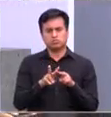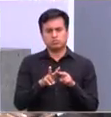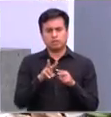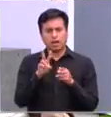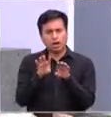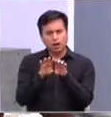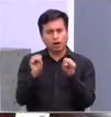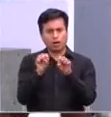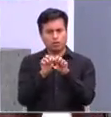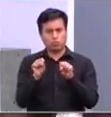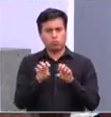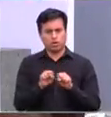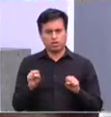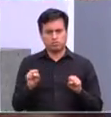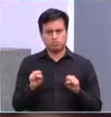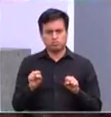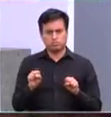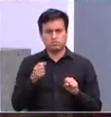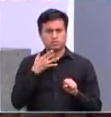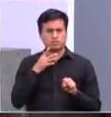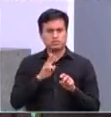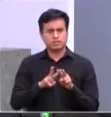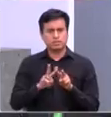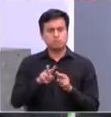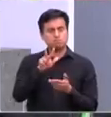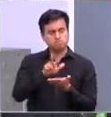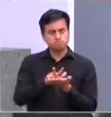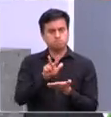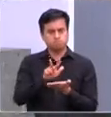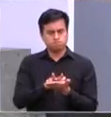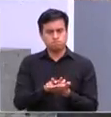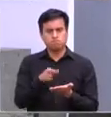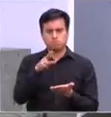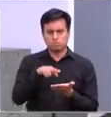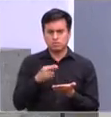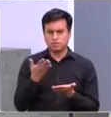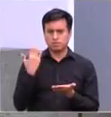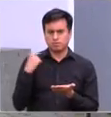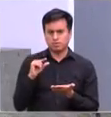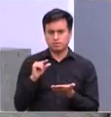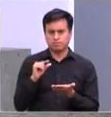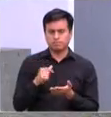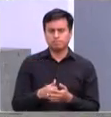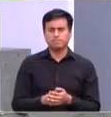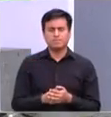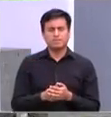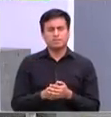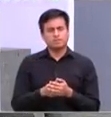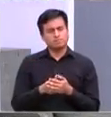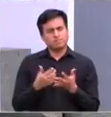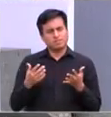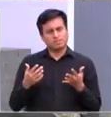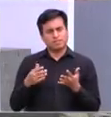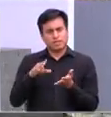a los acuerdos y es que se están ratificando recientemente. Mientras las